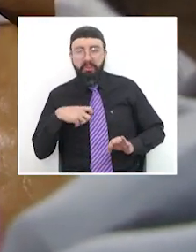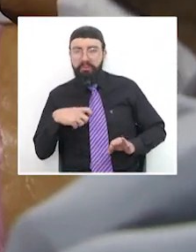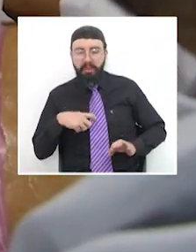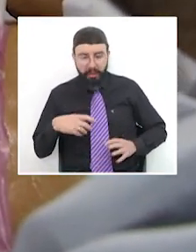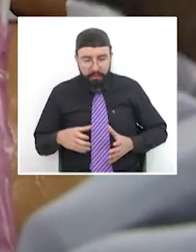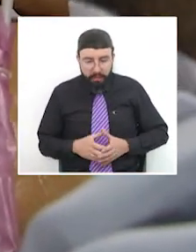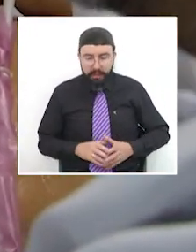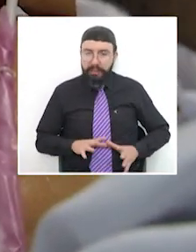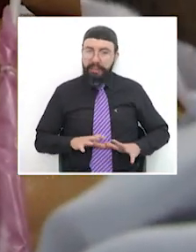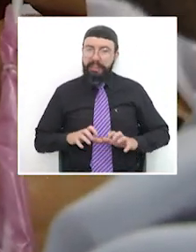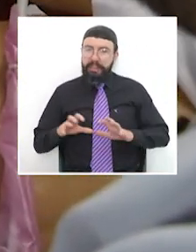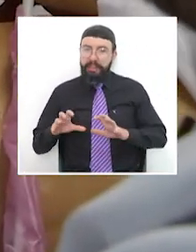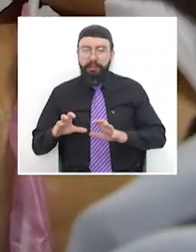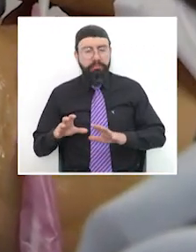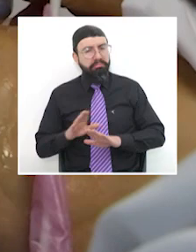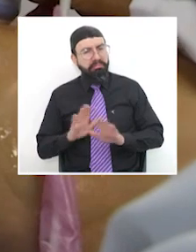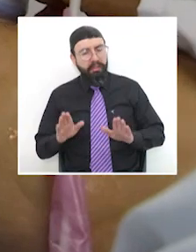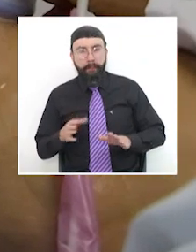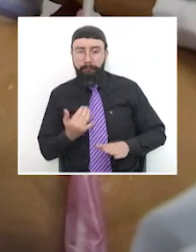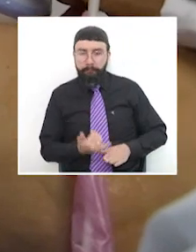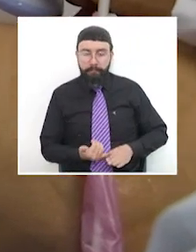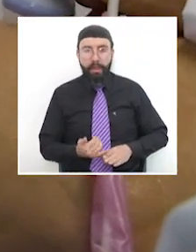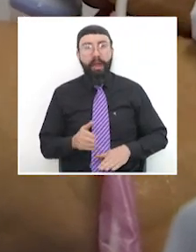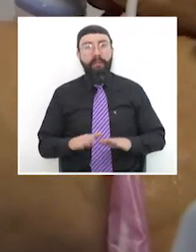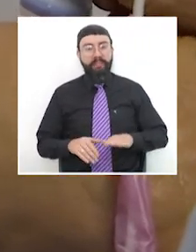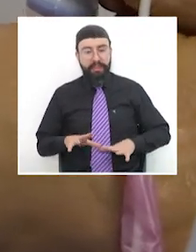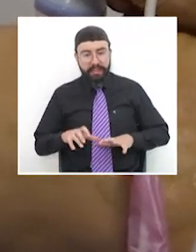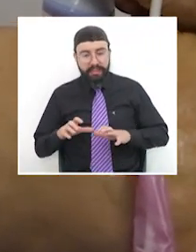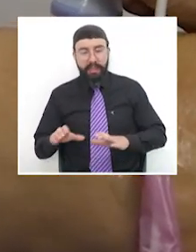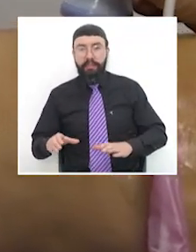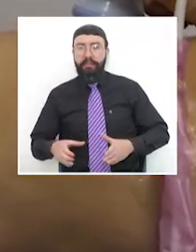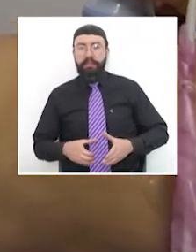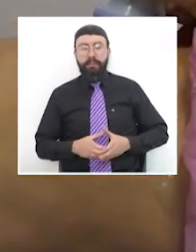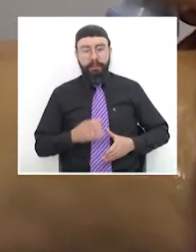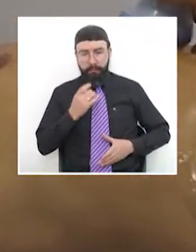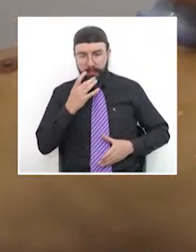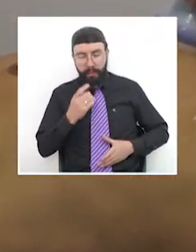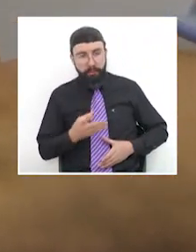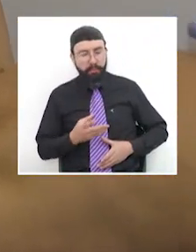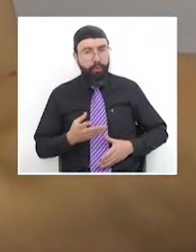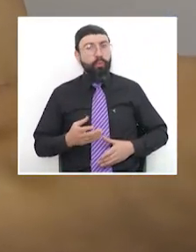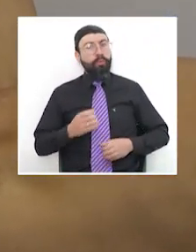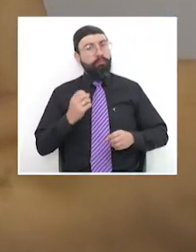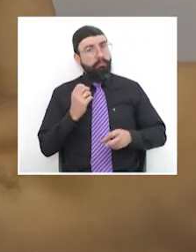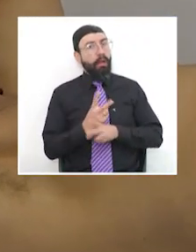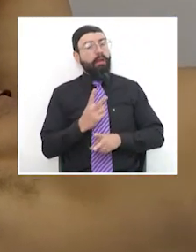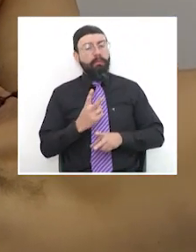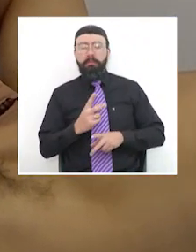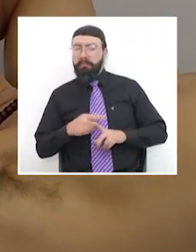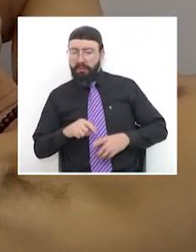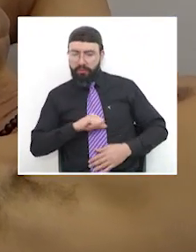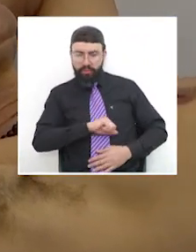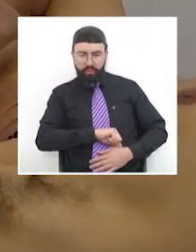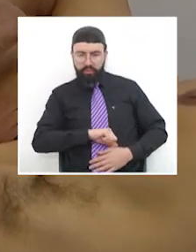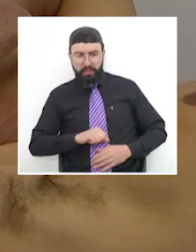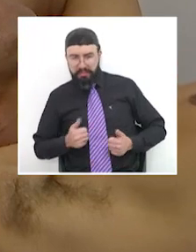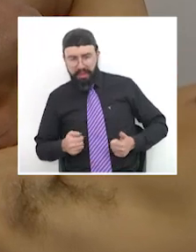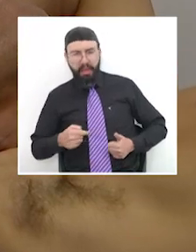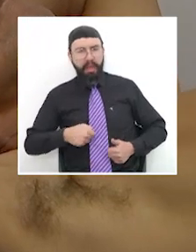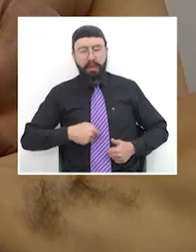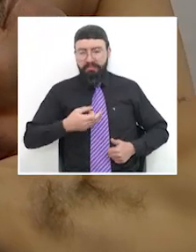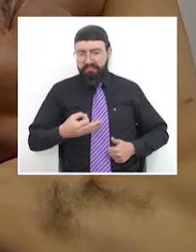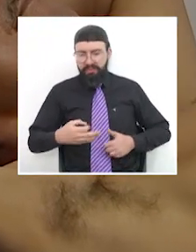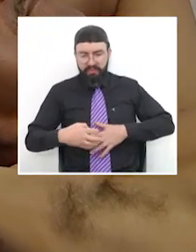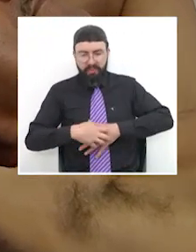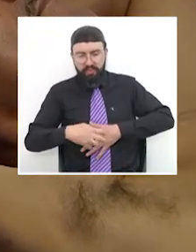de páncreas es supremamente agresivo, que no hayan quistes tampoco en el páncreas. Lo evaluamos